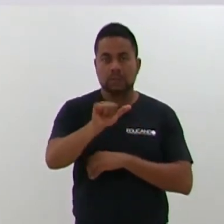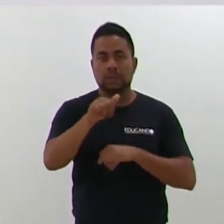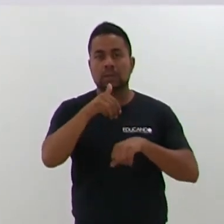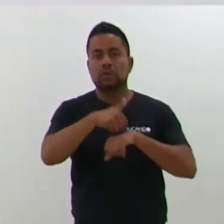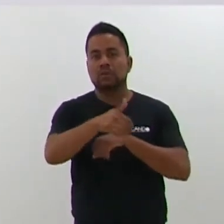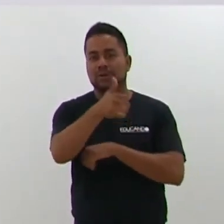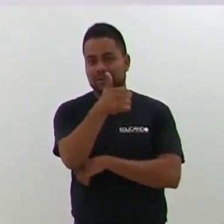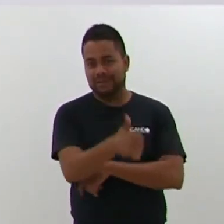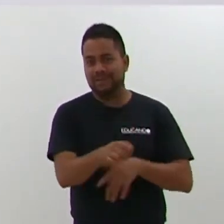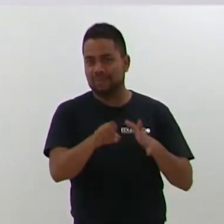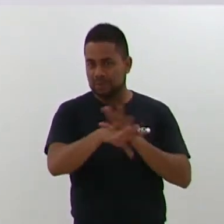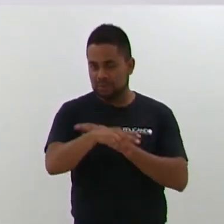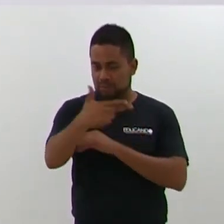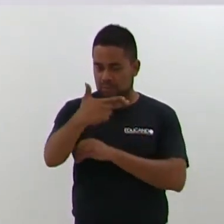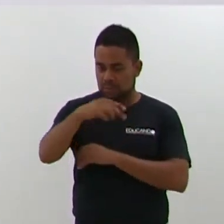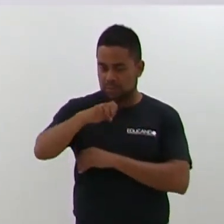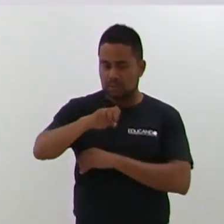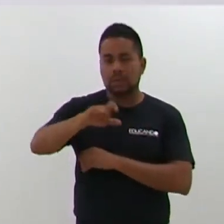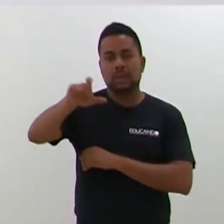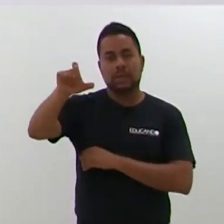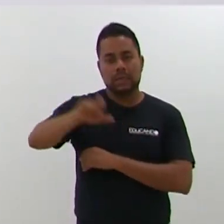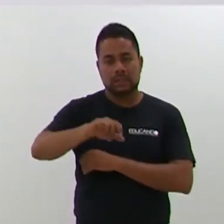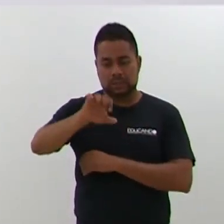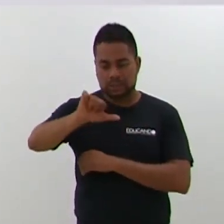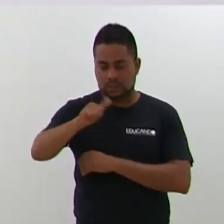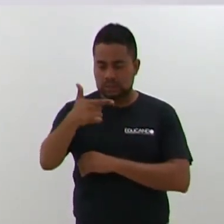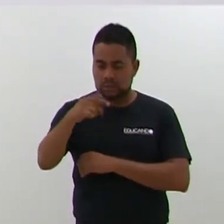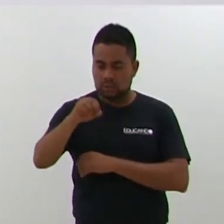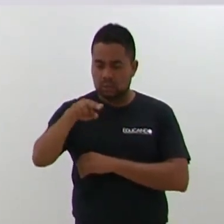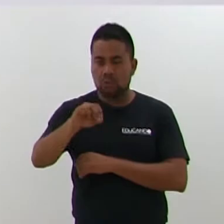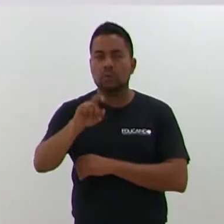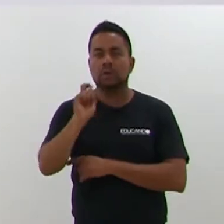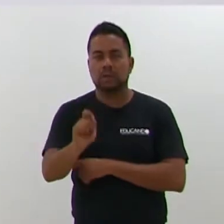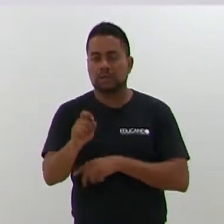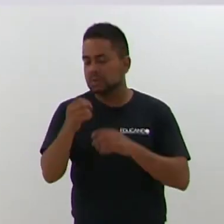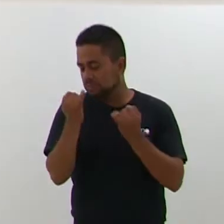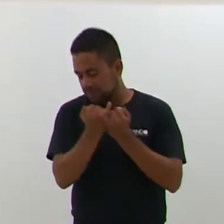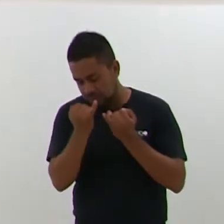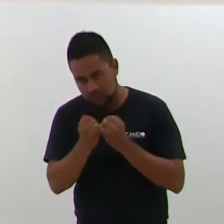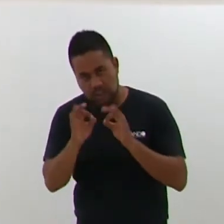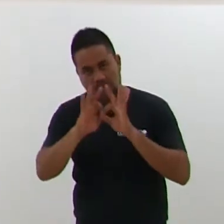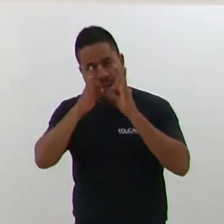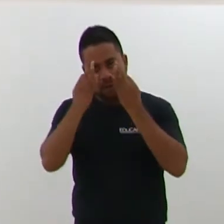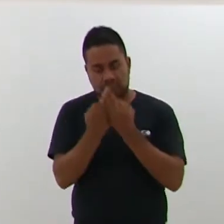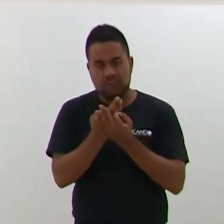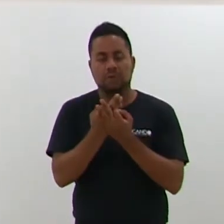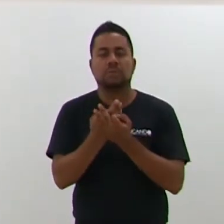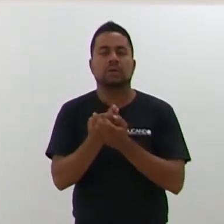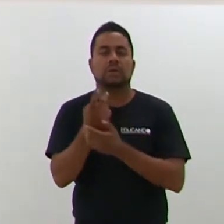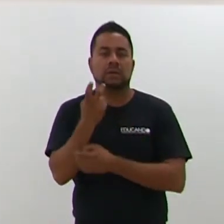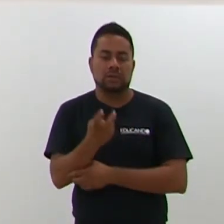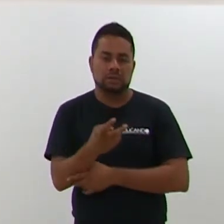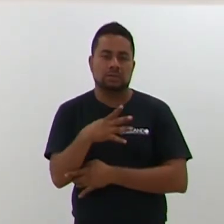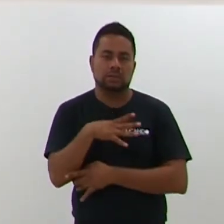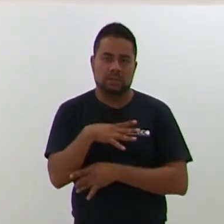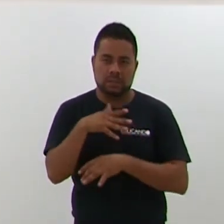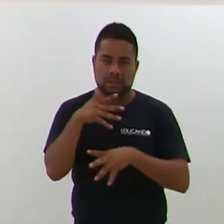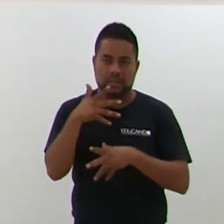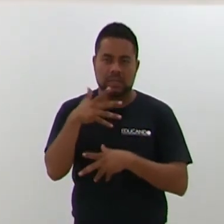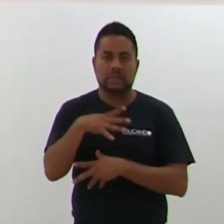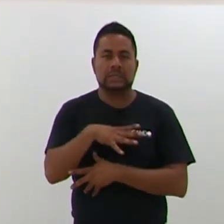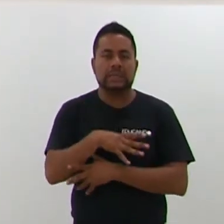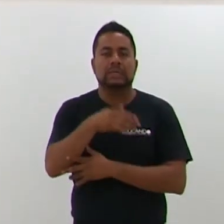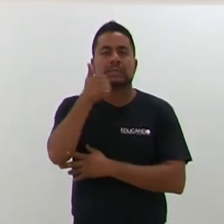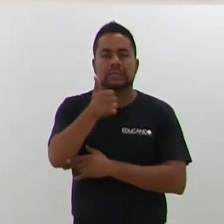hexágono. ¿El hexágono qué sería? Igual una figura geométrica que tiene 6